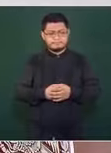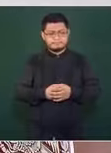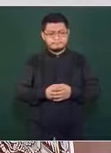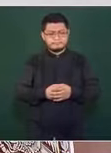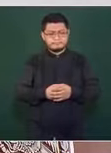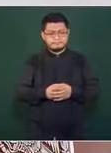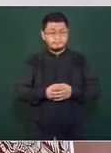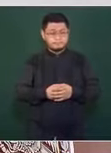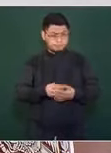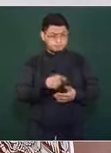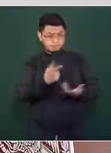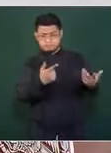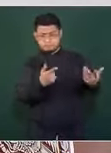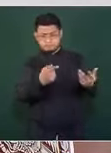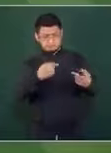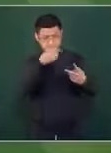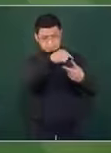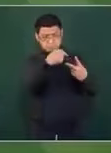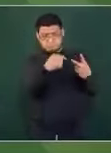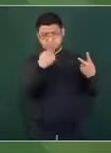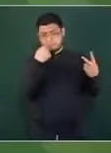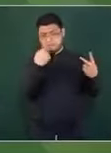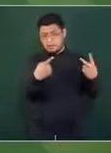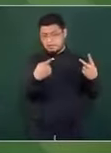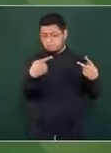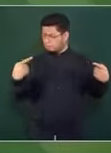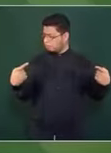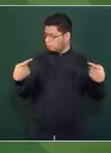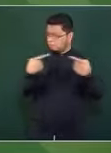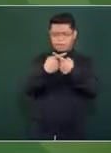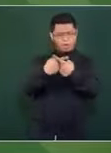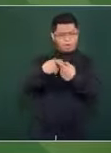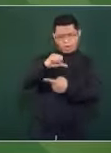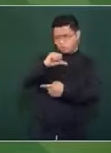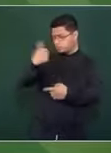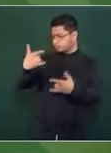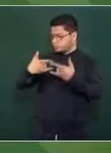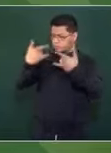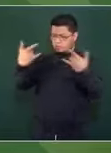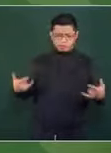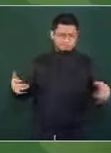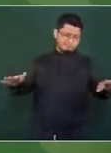otra versión sobre los hechos,